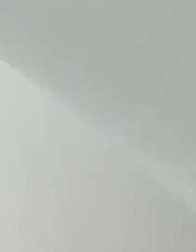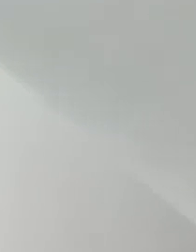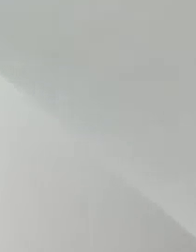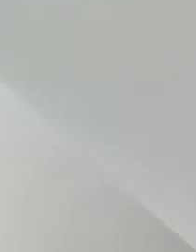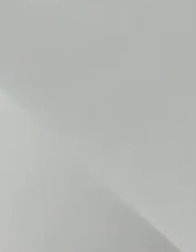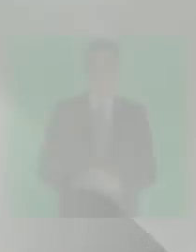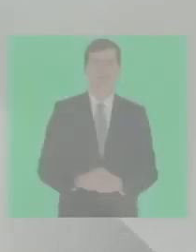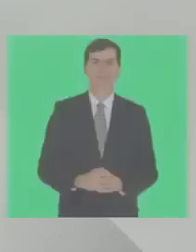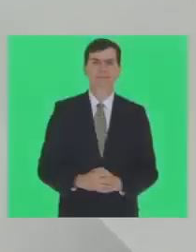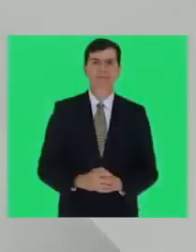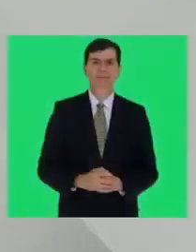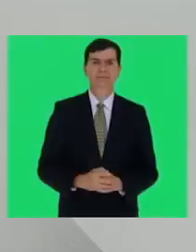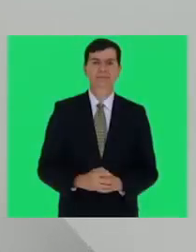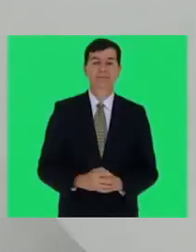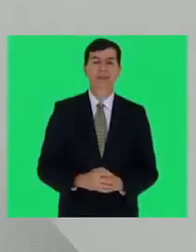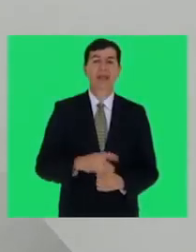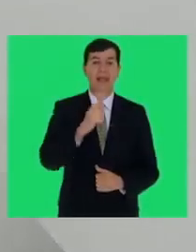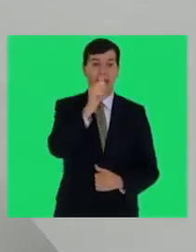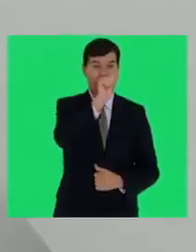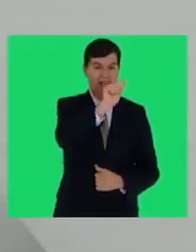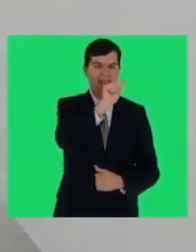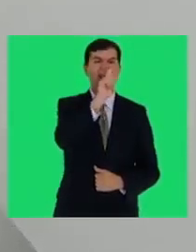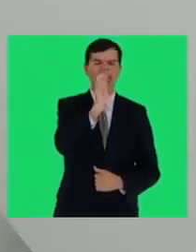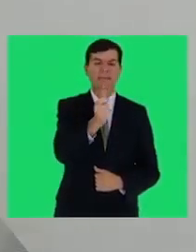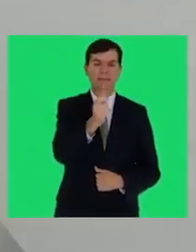Clasificación A, para todo público.